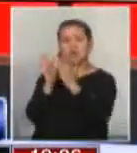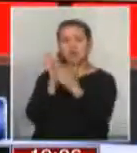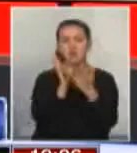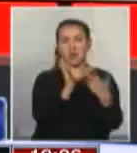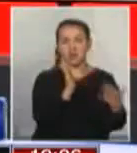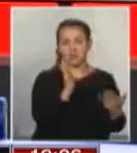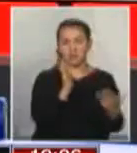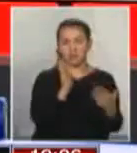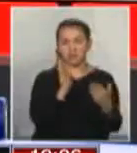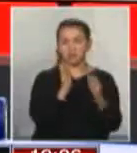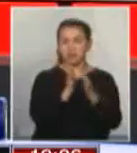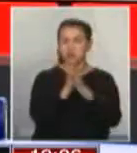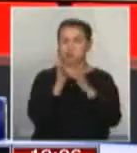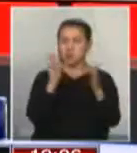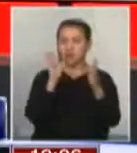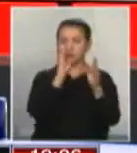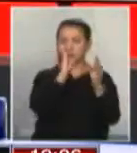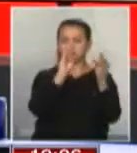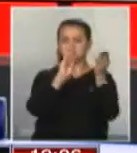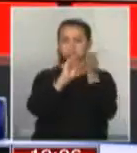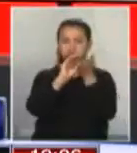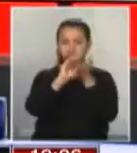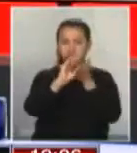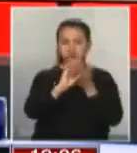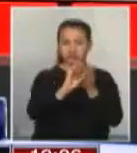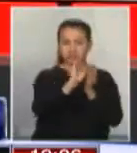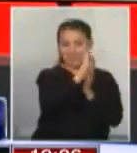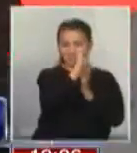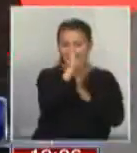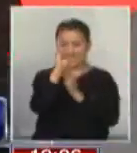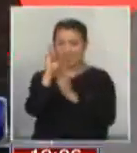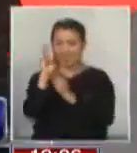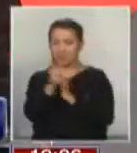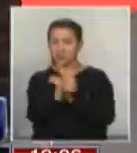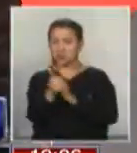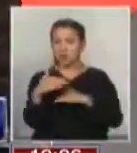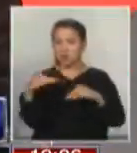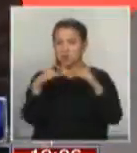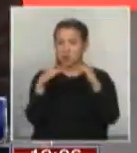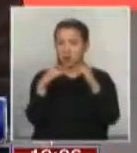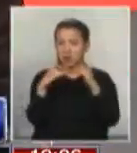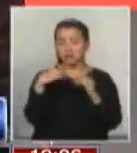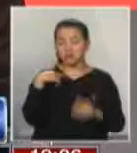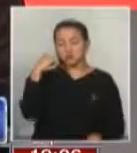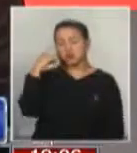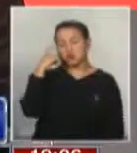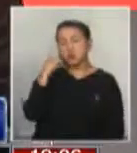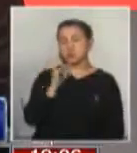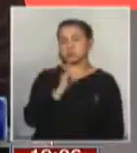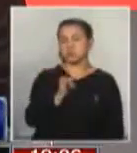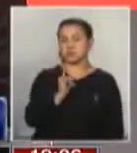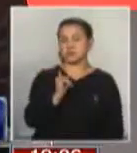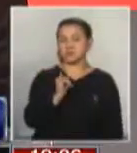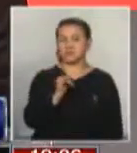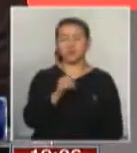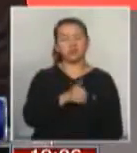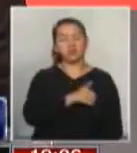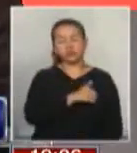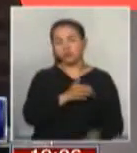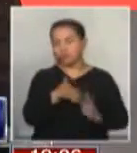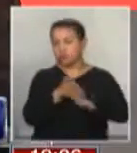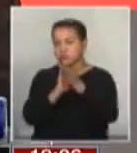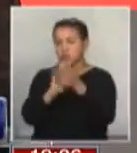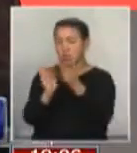parte de un gran libro creo yo creo que es así yo creo que todas sus novelas